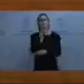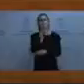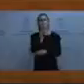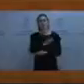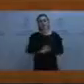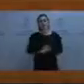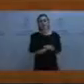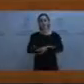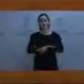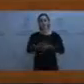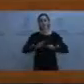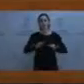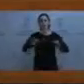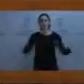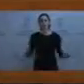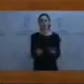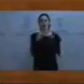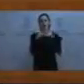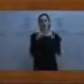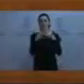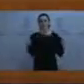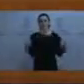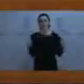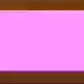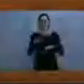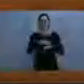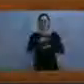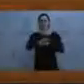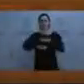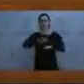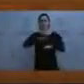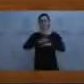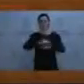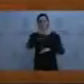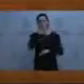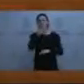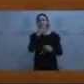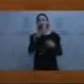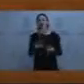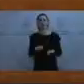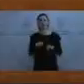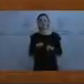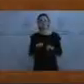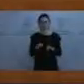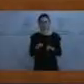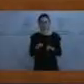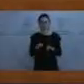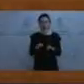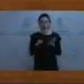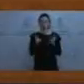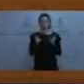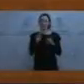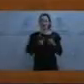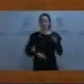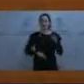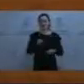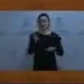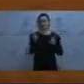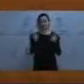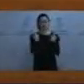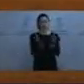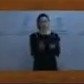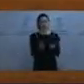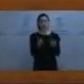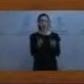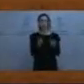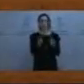lo suficientemente abierta para que pueda ser cumplida de forma sencilla, siempre y cuando vayan ustedes al MUS con cartas,